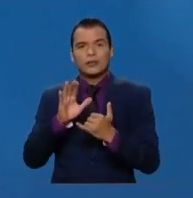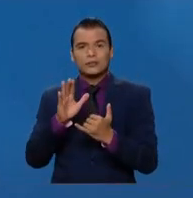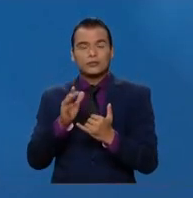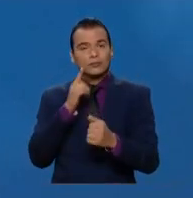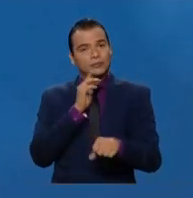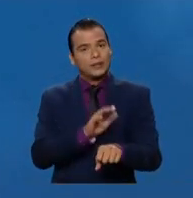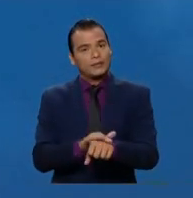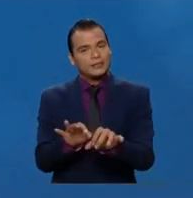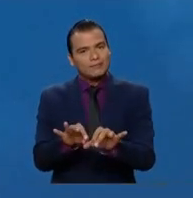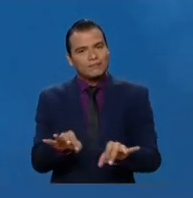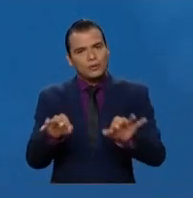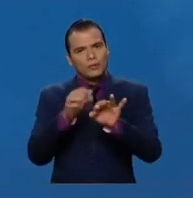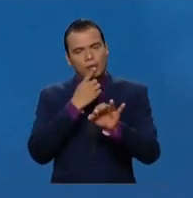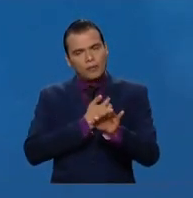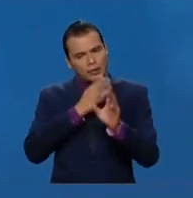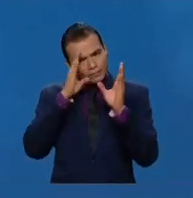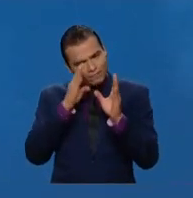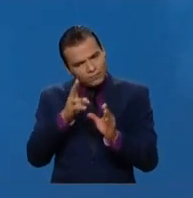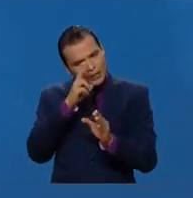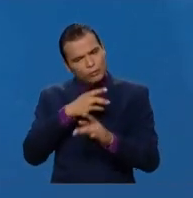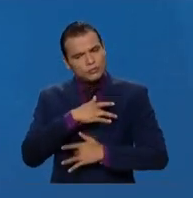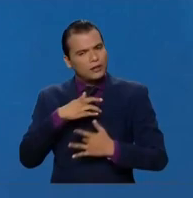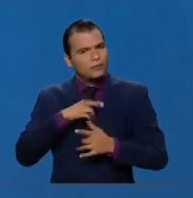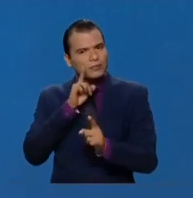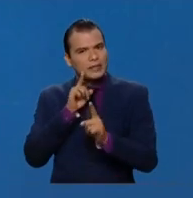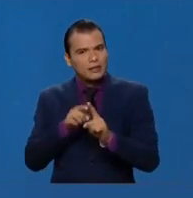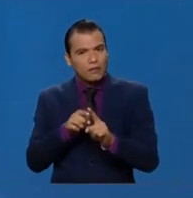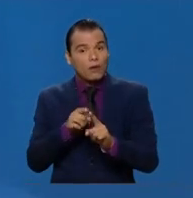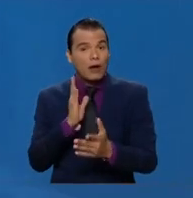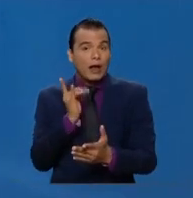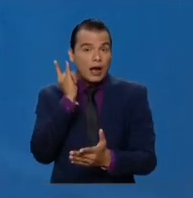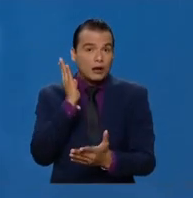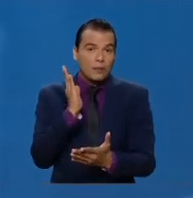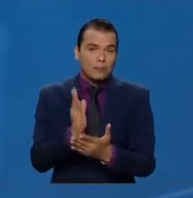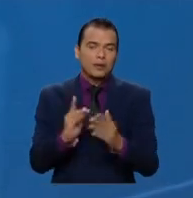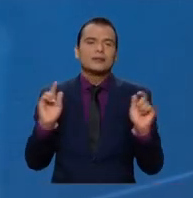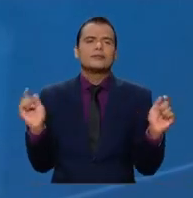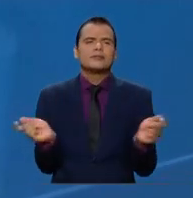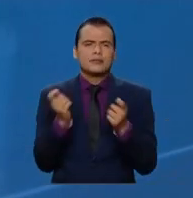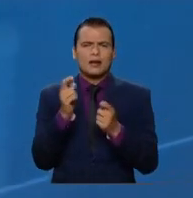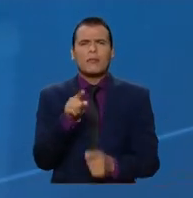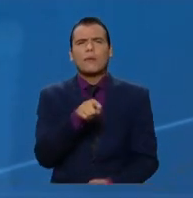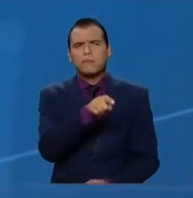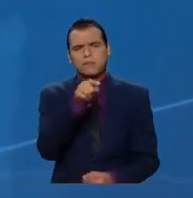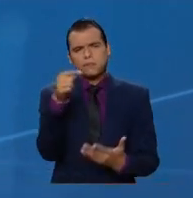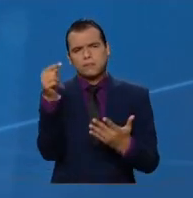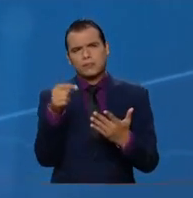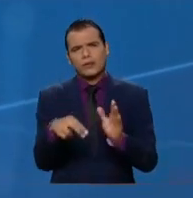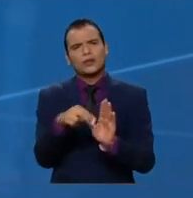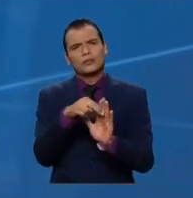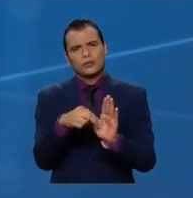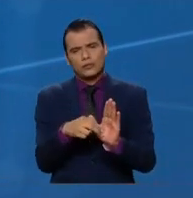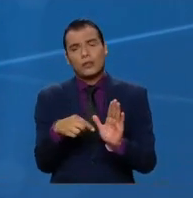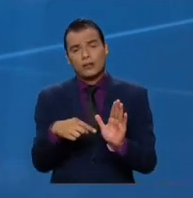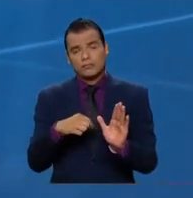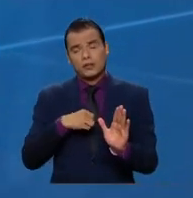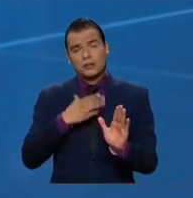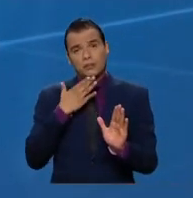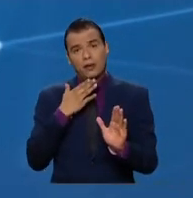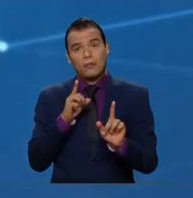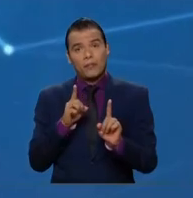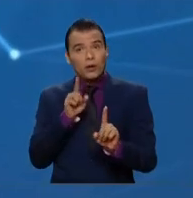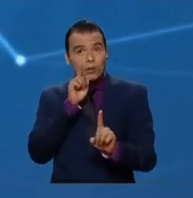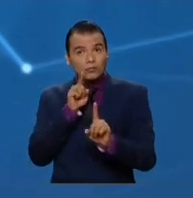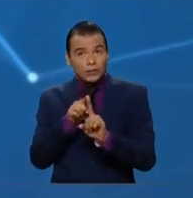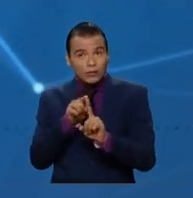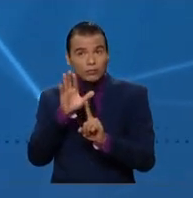la vida de niños, niñas y adolescentes. Pese a las normas existentes, Colombia aún no logra alcanzar lo esperado en